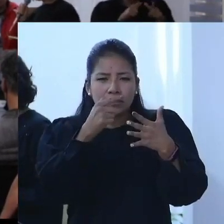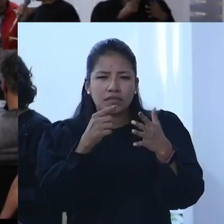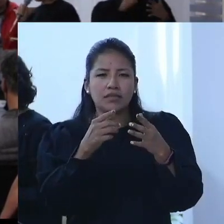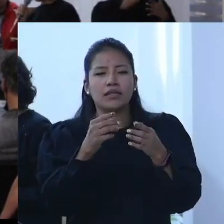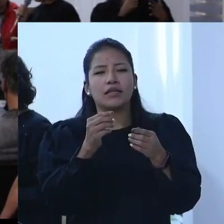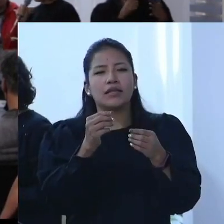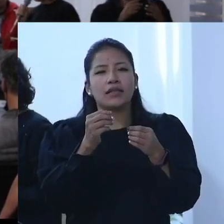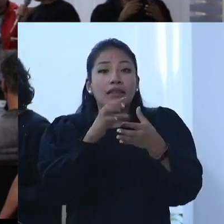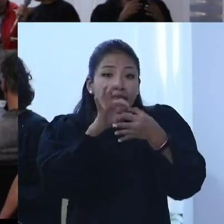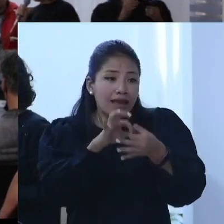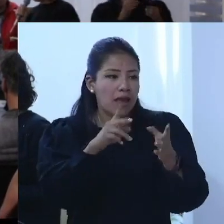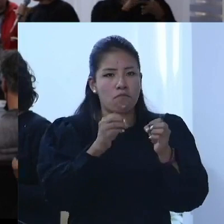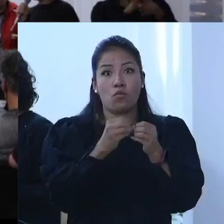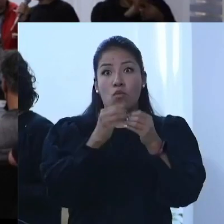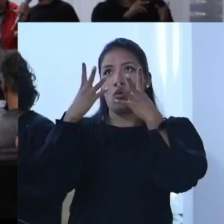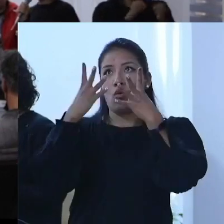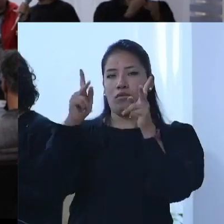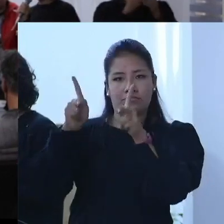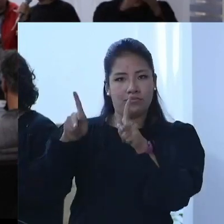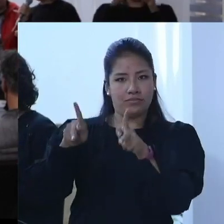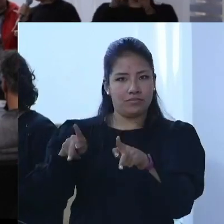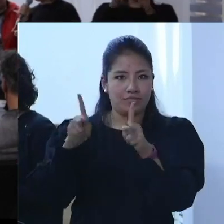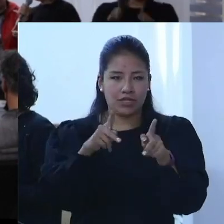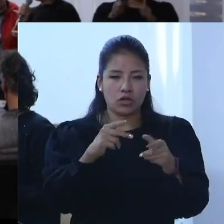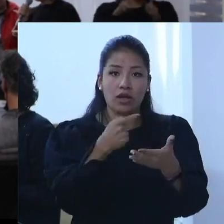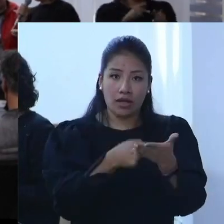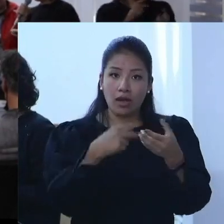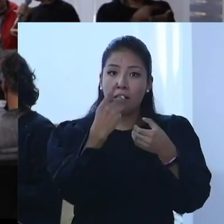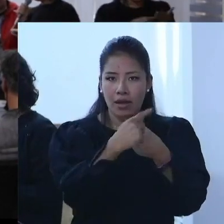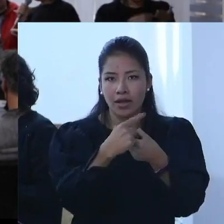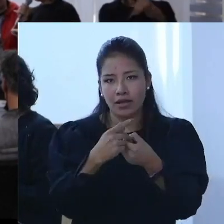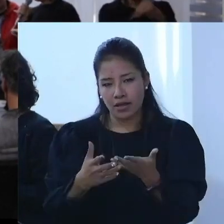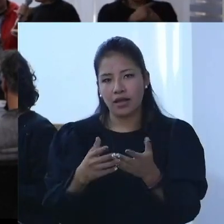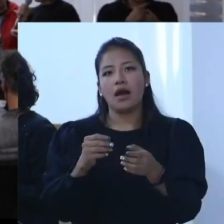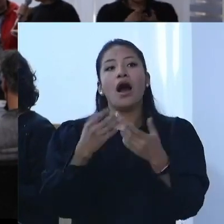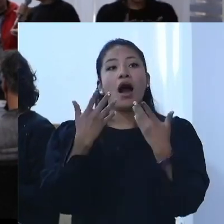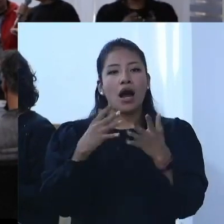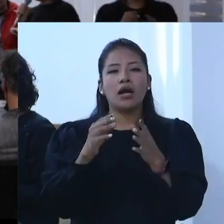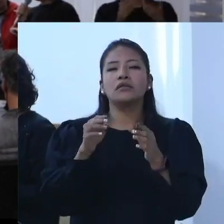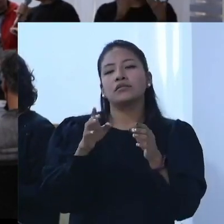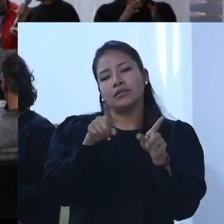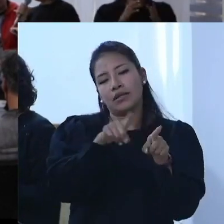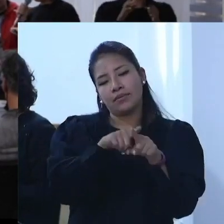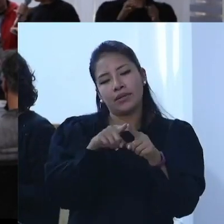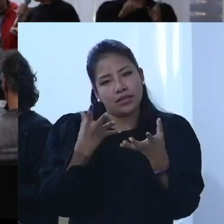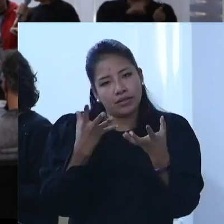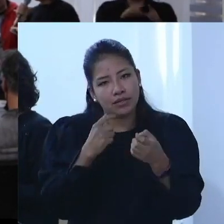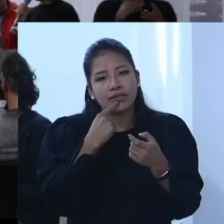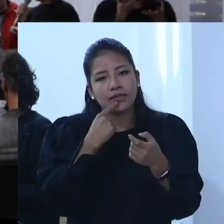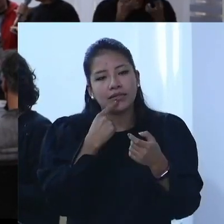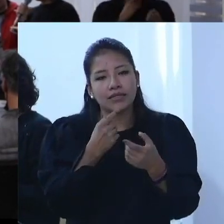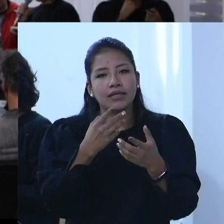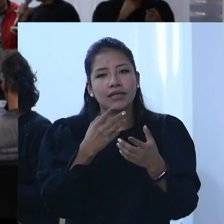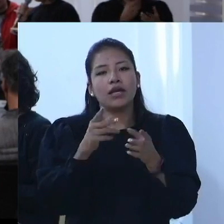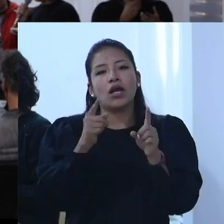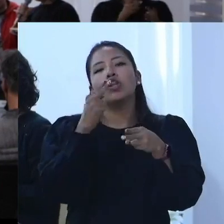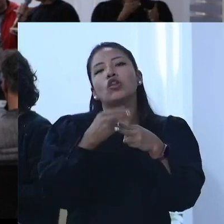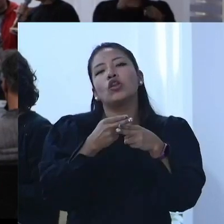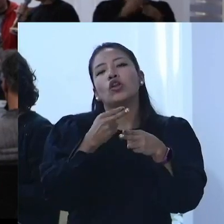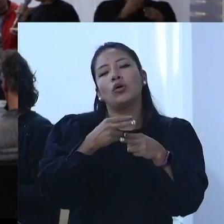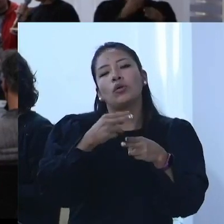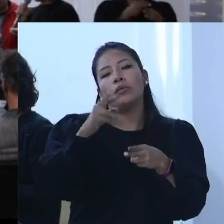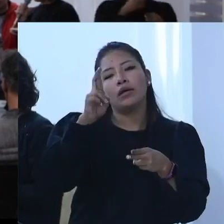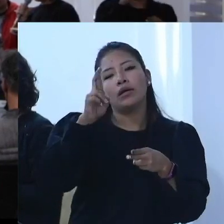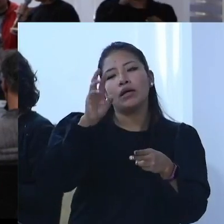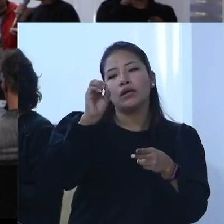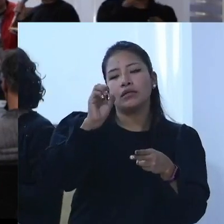taller no quería dejar de mencionar también que estuvieron rosmary feliz salí Andrea Rojas Cecilia